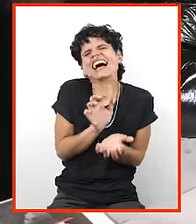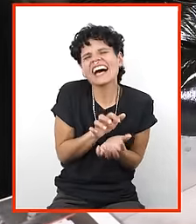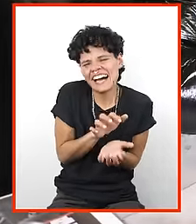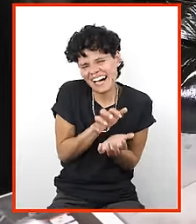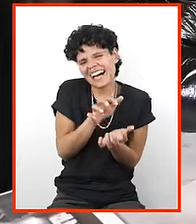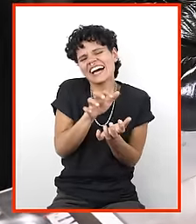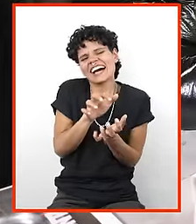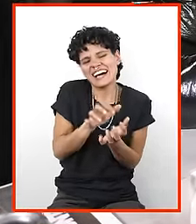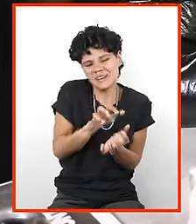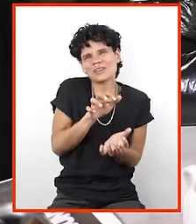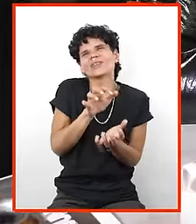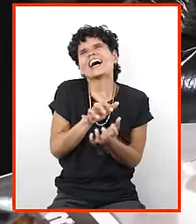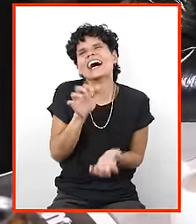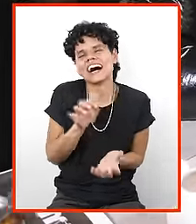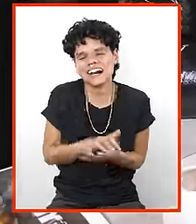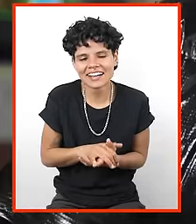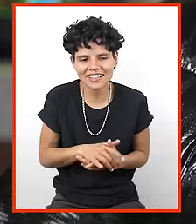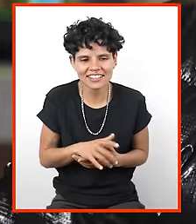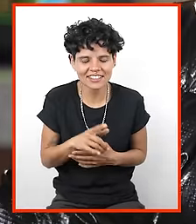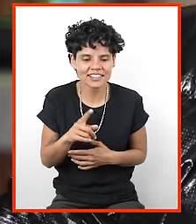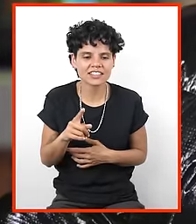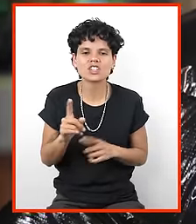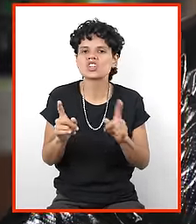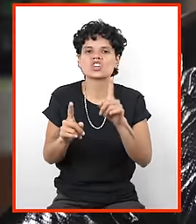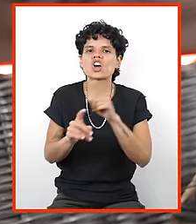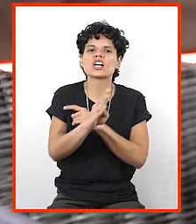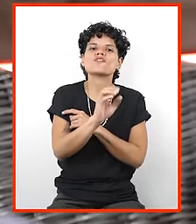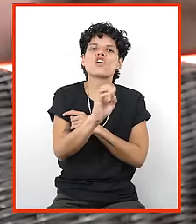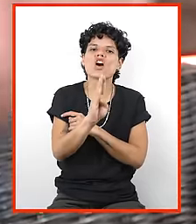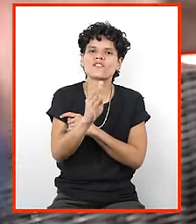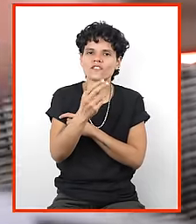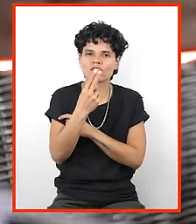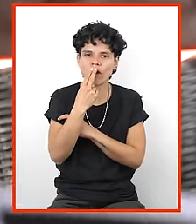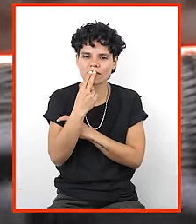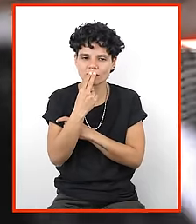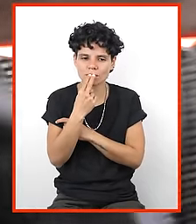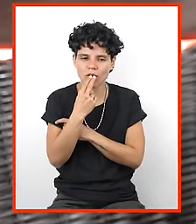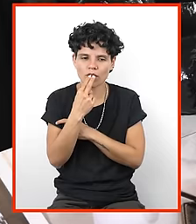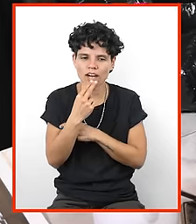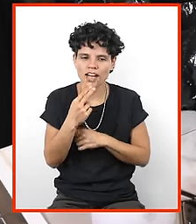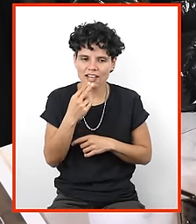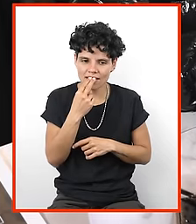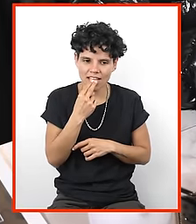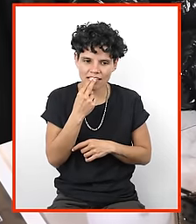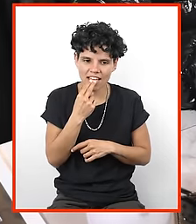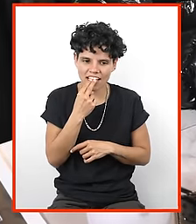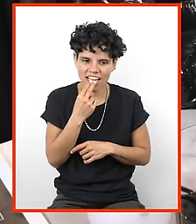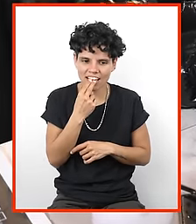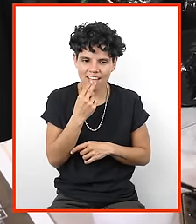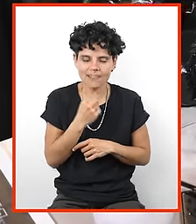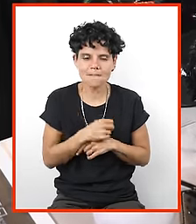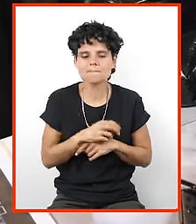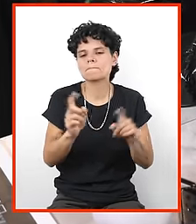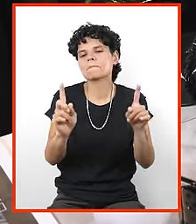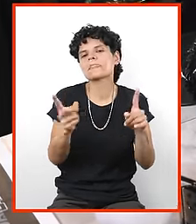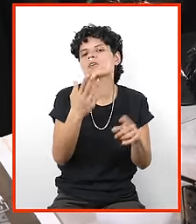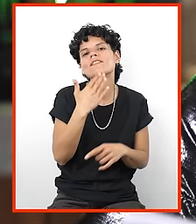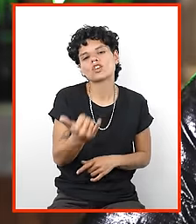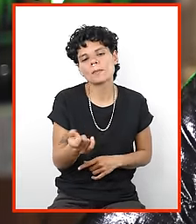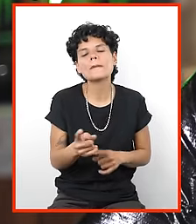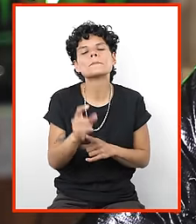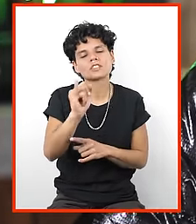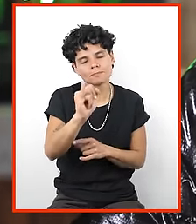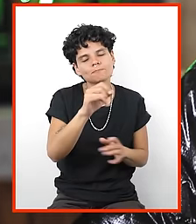pues. ¿Marcianeque? El marcianeque. Sí. Es Bob Esponja, es una broma que estábamos jugando. Es una broma que te estábamos jugando, Bob Esponja,